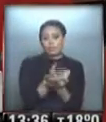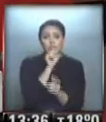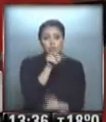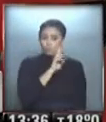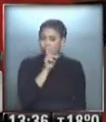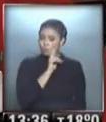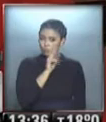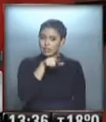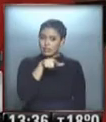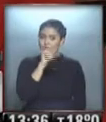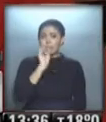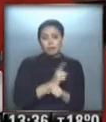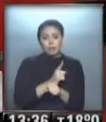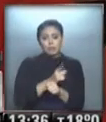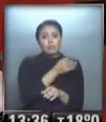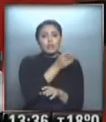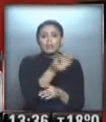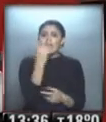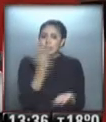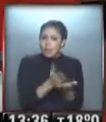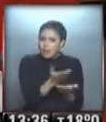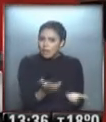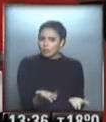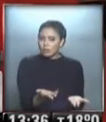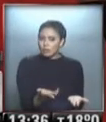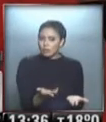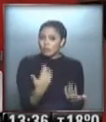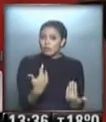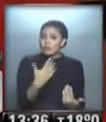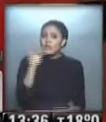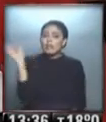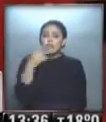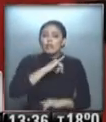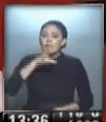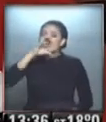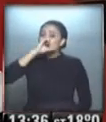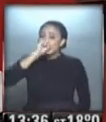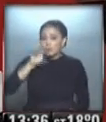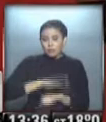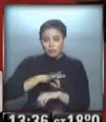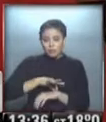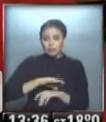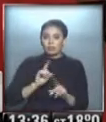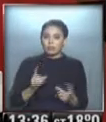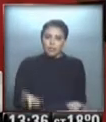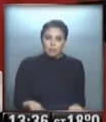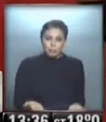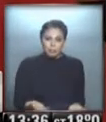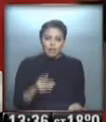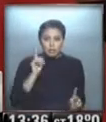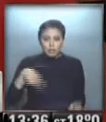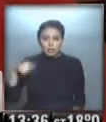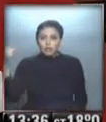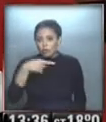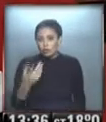esa mujer como paciente porque ya tenía derecho a la confidencialidad médica y además una clara violación